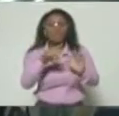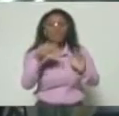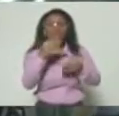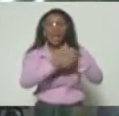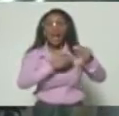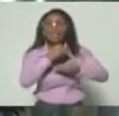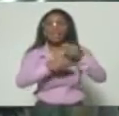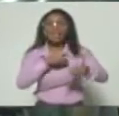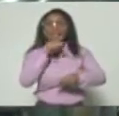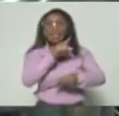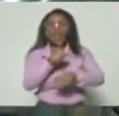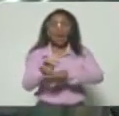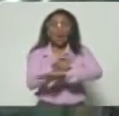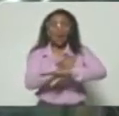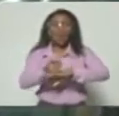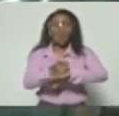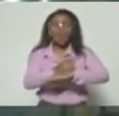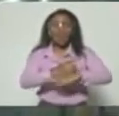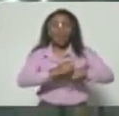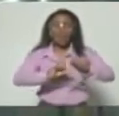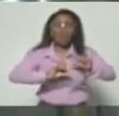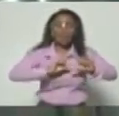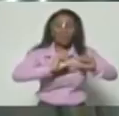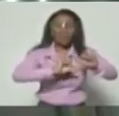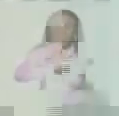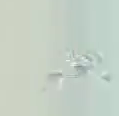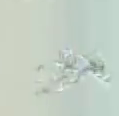amenaza los gobiernos progresistas,